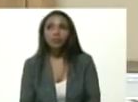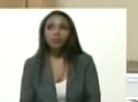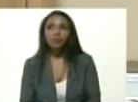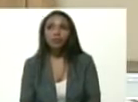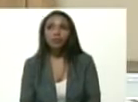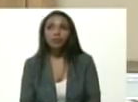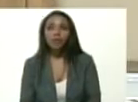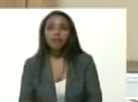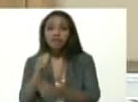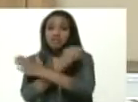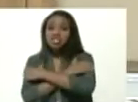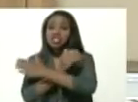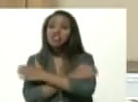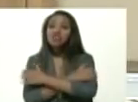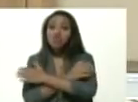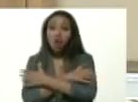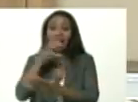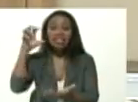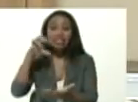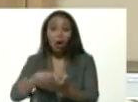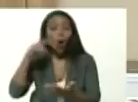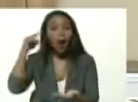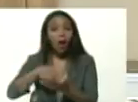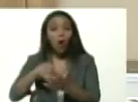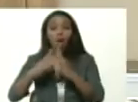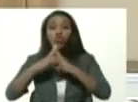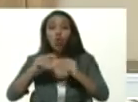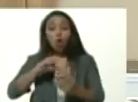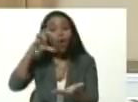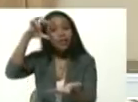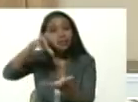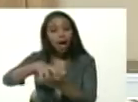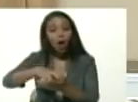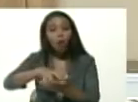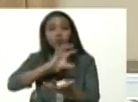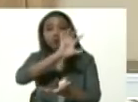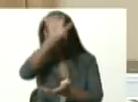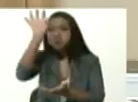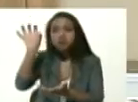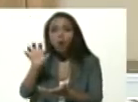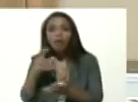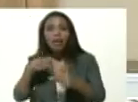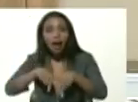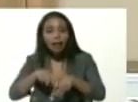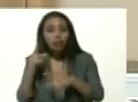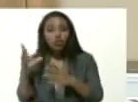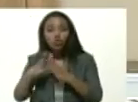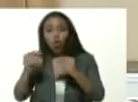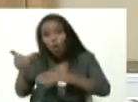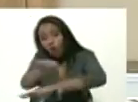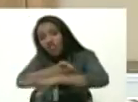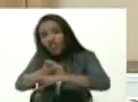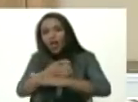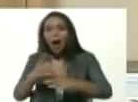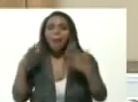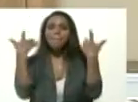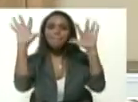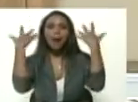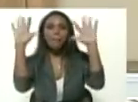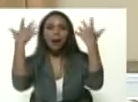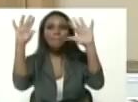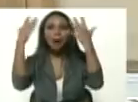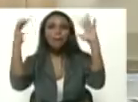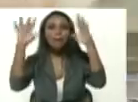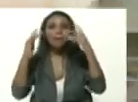Bueno, felicitaciones, no al Estado Carabobo, a todos los estados del país que estamos en batalla, a todos los gobernadores, gobernadoras, de aquí le damos un aplauso.